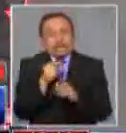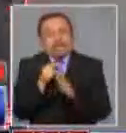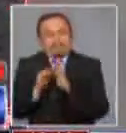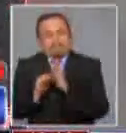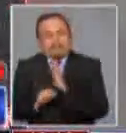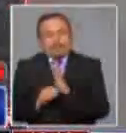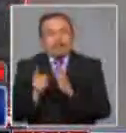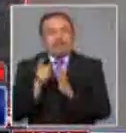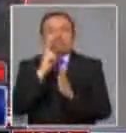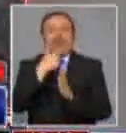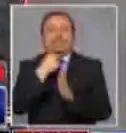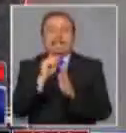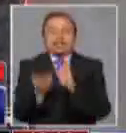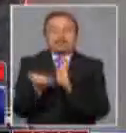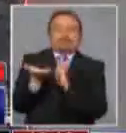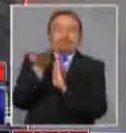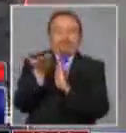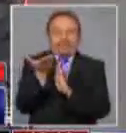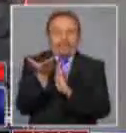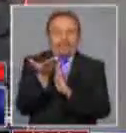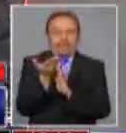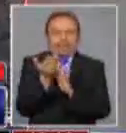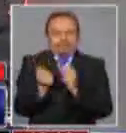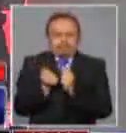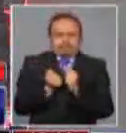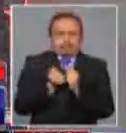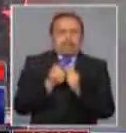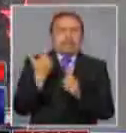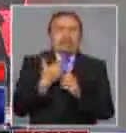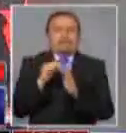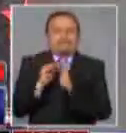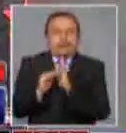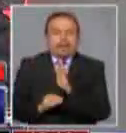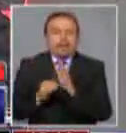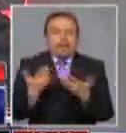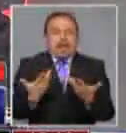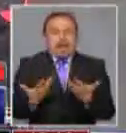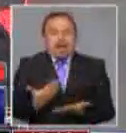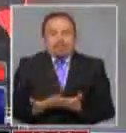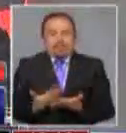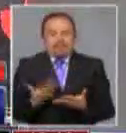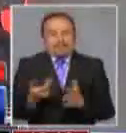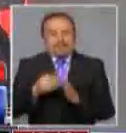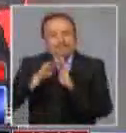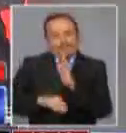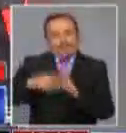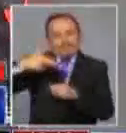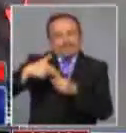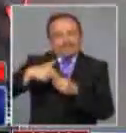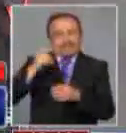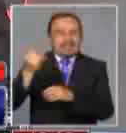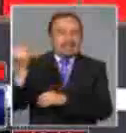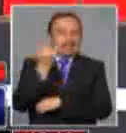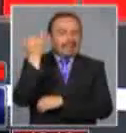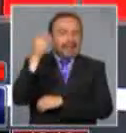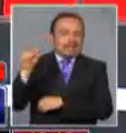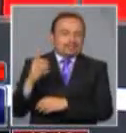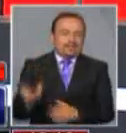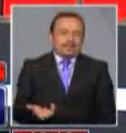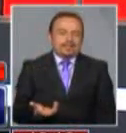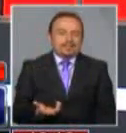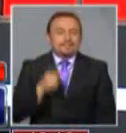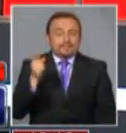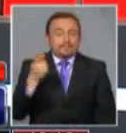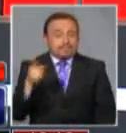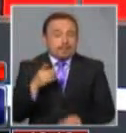que evitar que suba más y sin no que retenga Las bajas justo cuando viene a la baja en el mercado internacional pero más allá de eso lo que